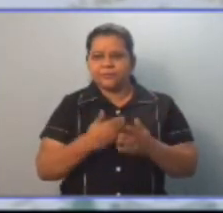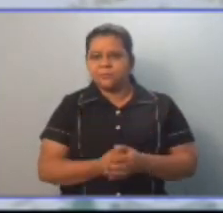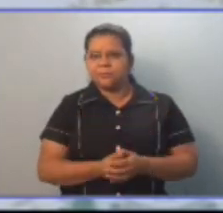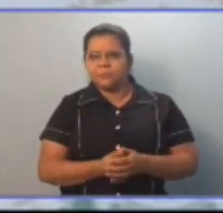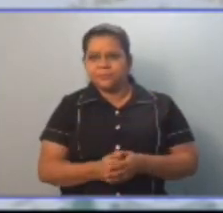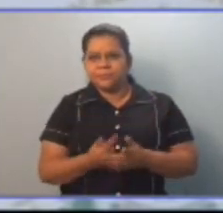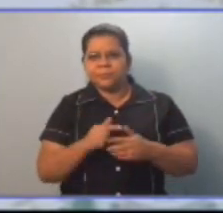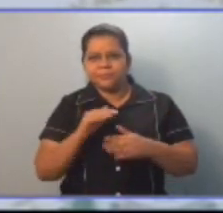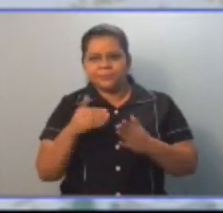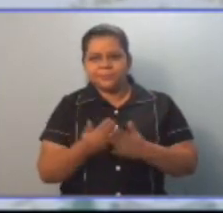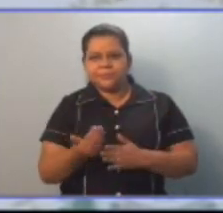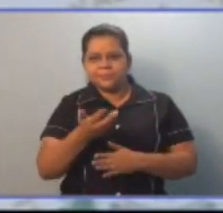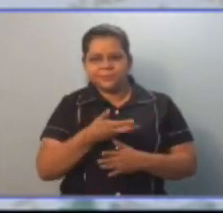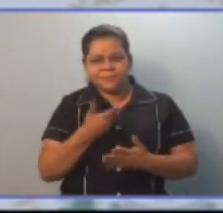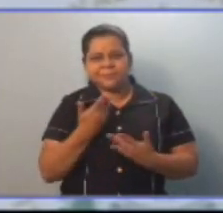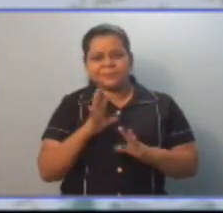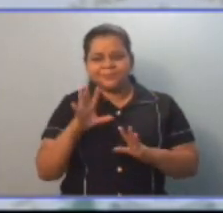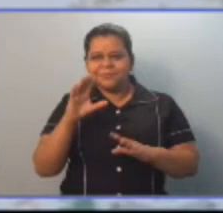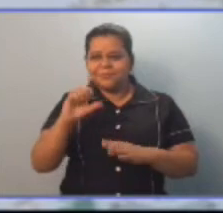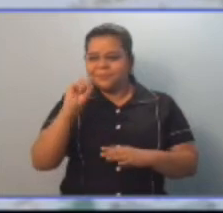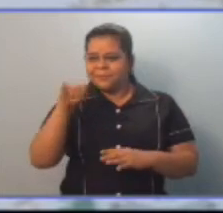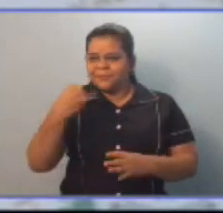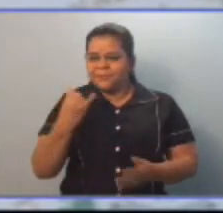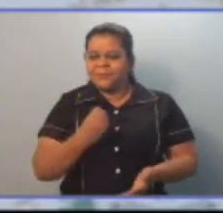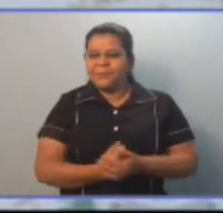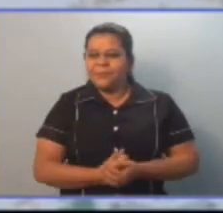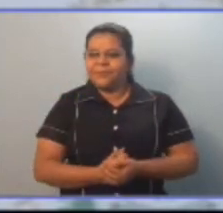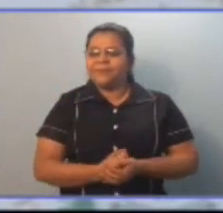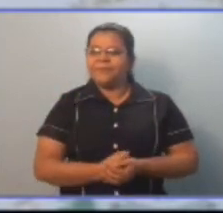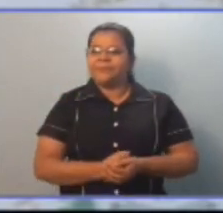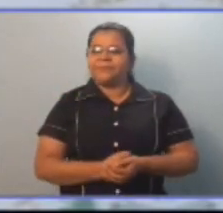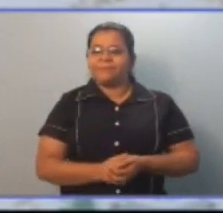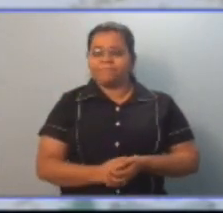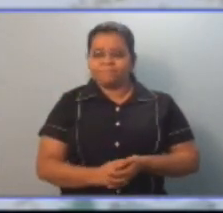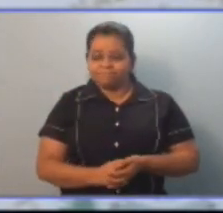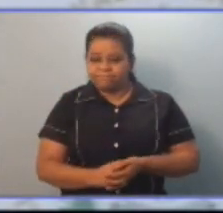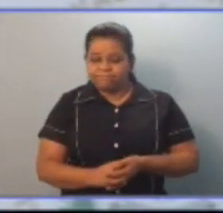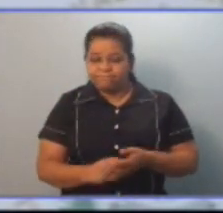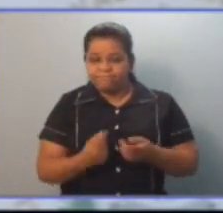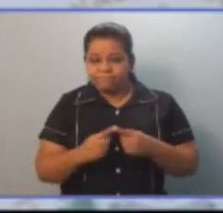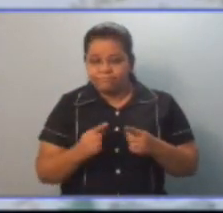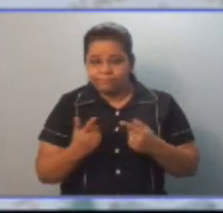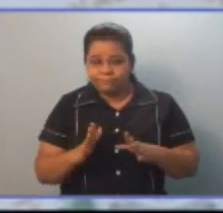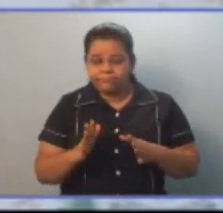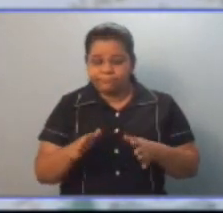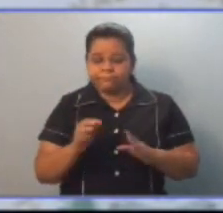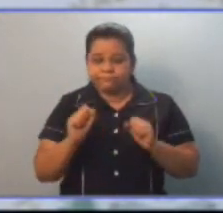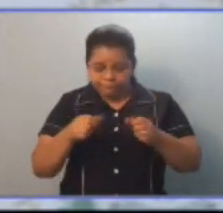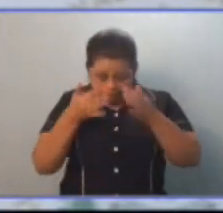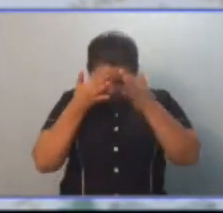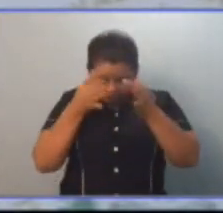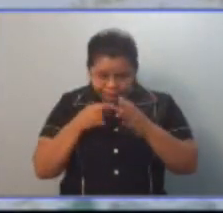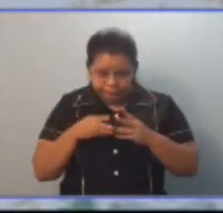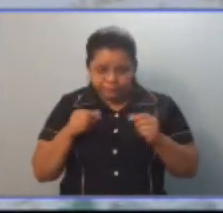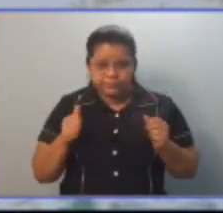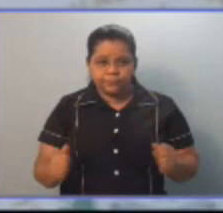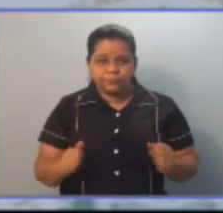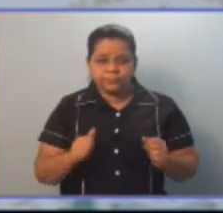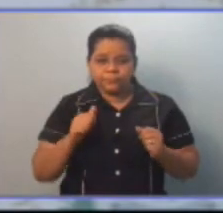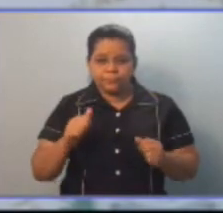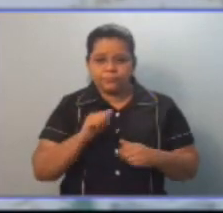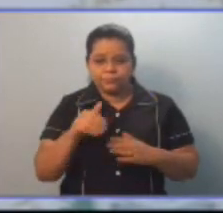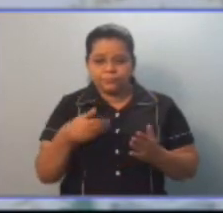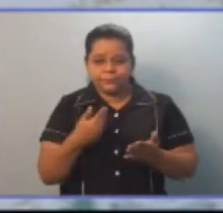a través de la Corte en pleno que se designa, que se resuelva un caso. Cuando la